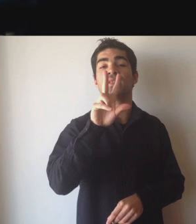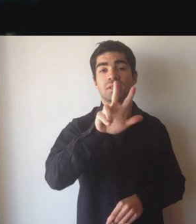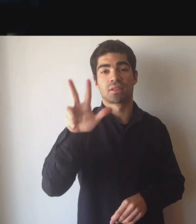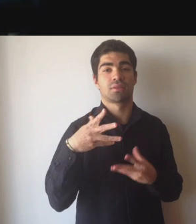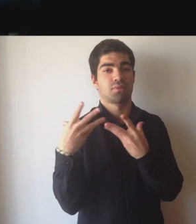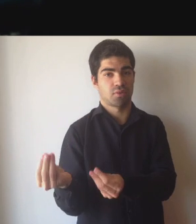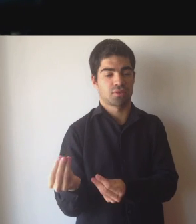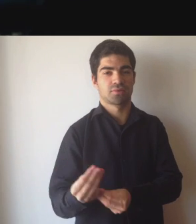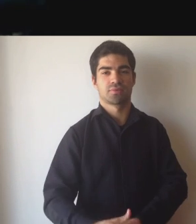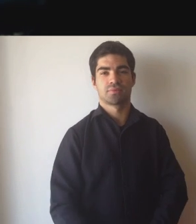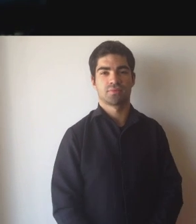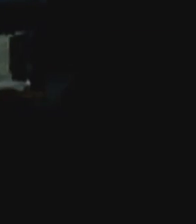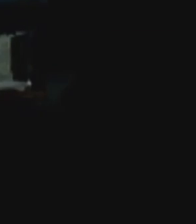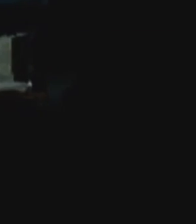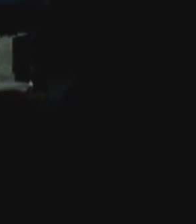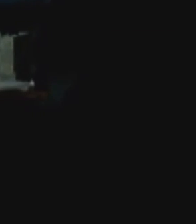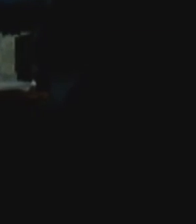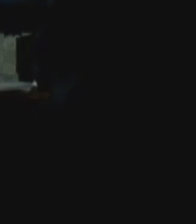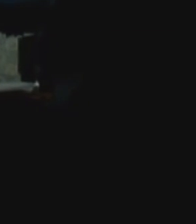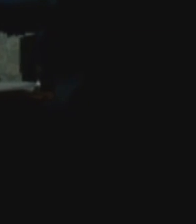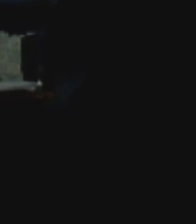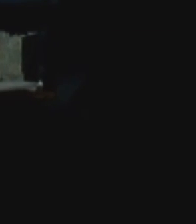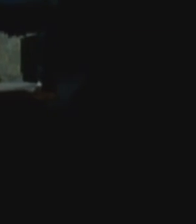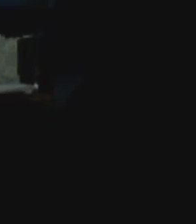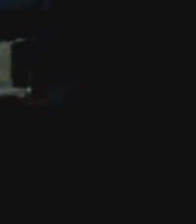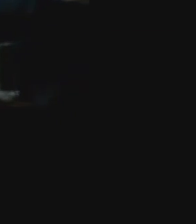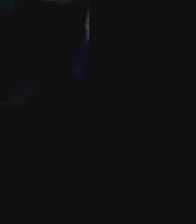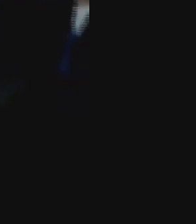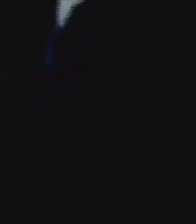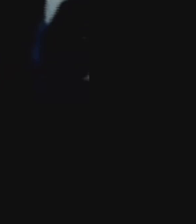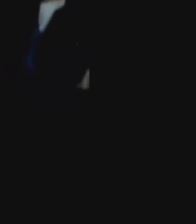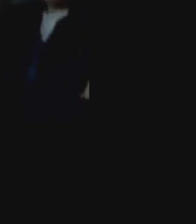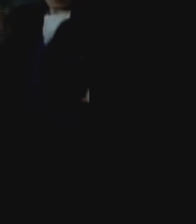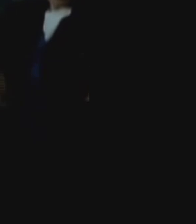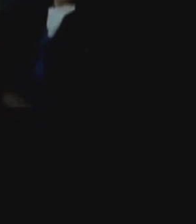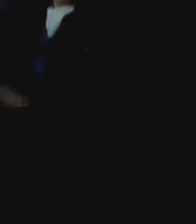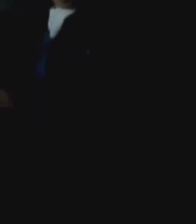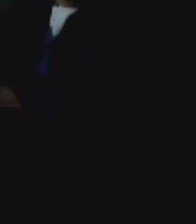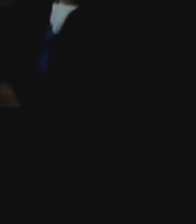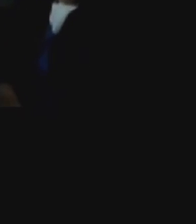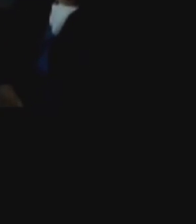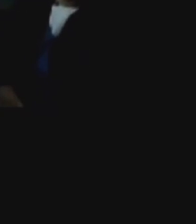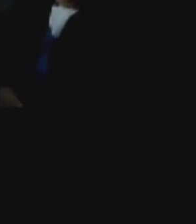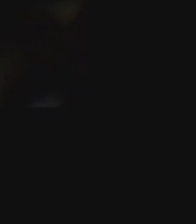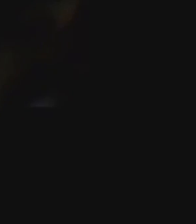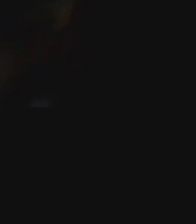tenemos 26 votos por no vender y 33 por